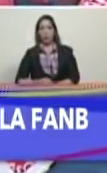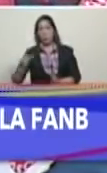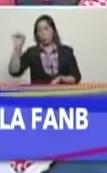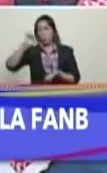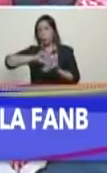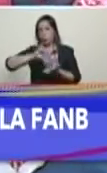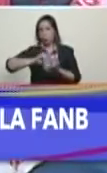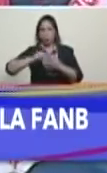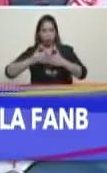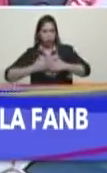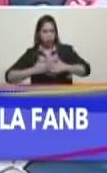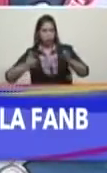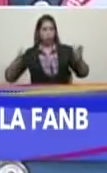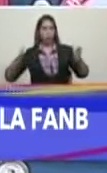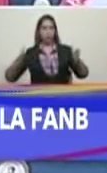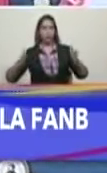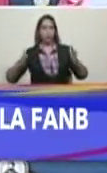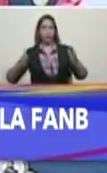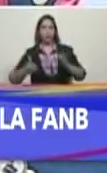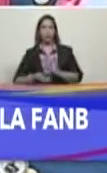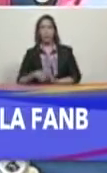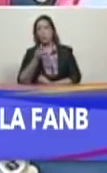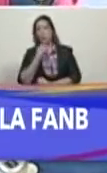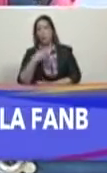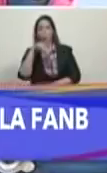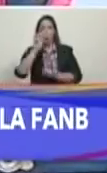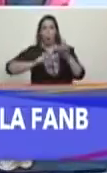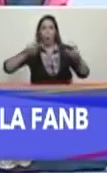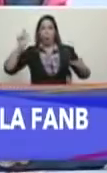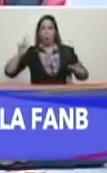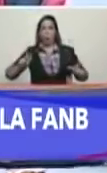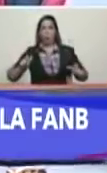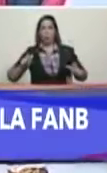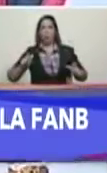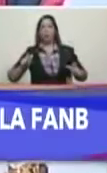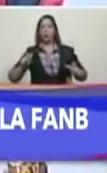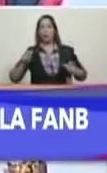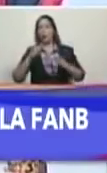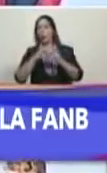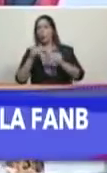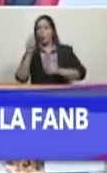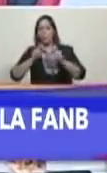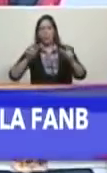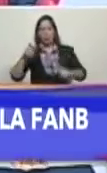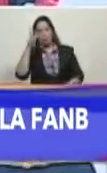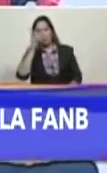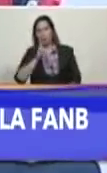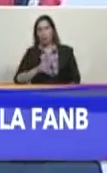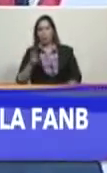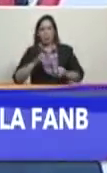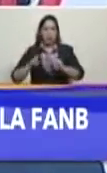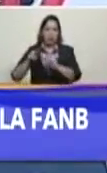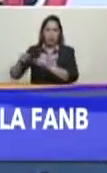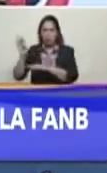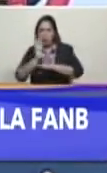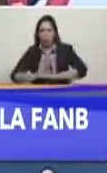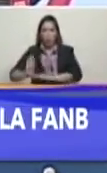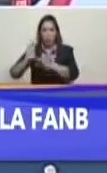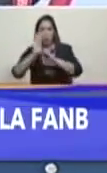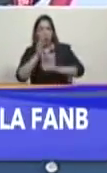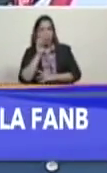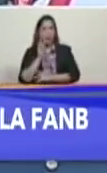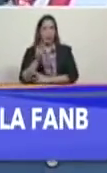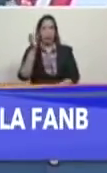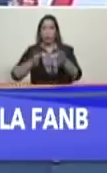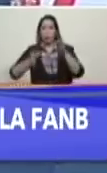para brindar garantías al buen ciudadano, al inválido, al niño y anciano en función de justicia social. Bajo